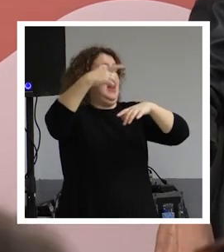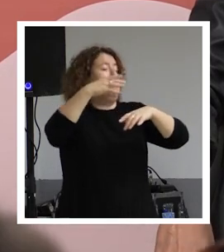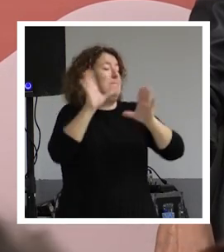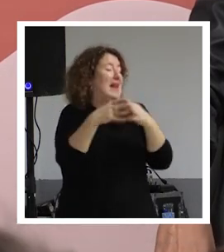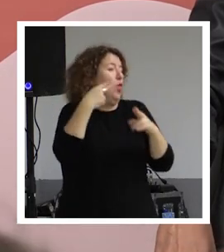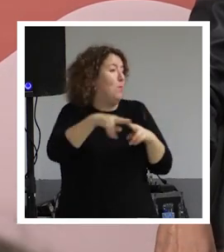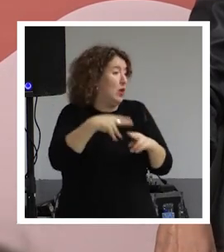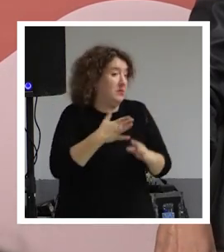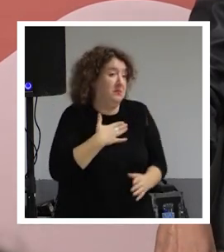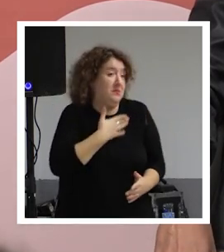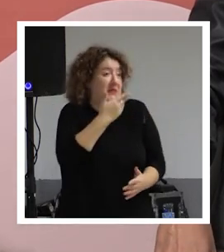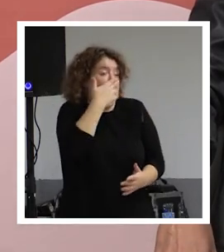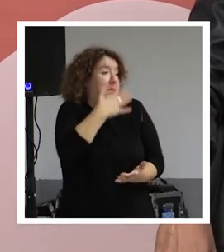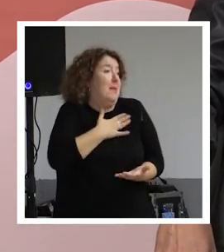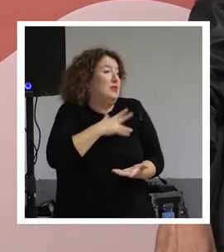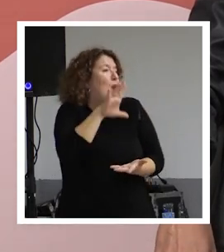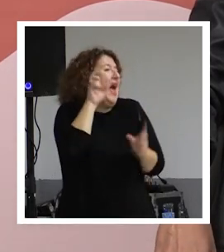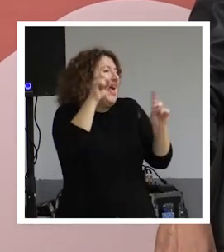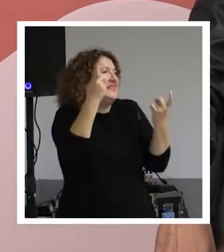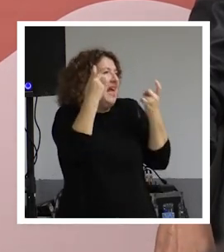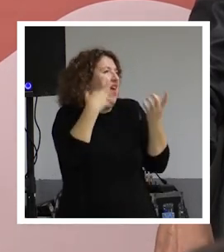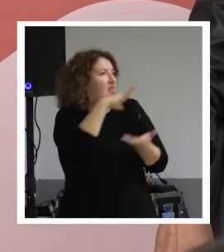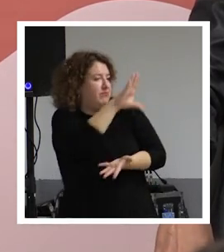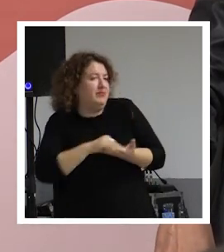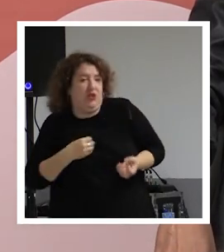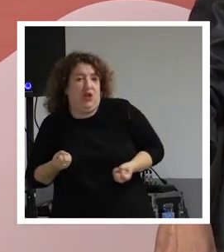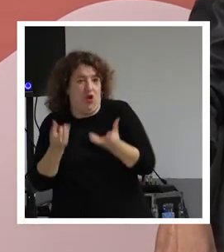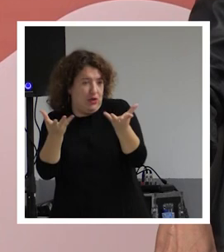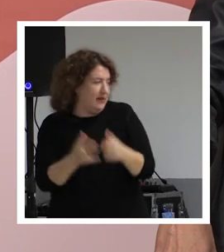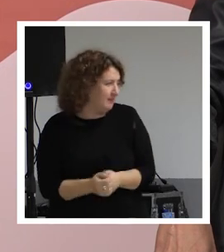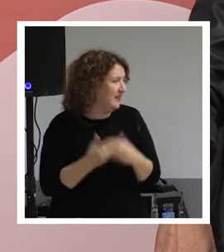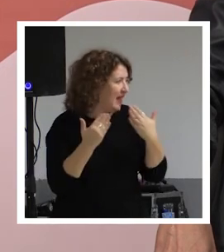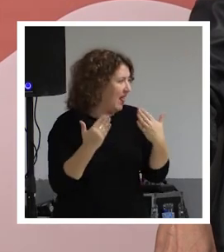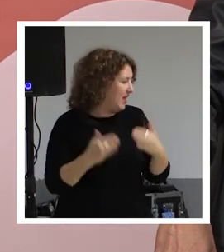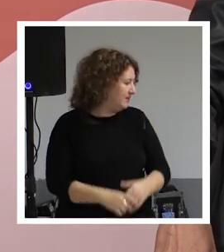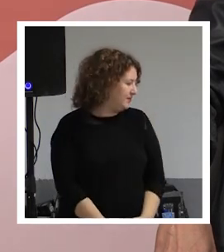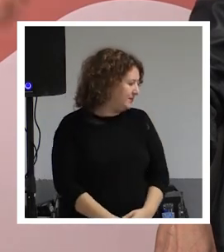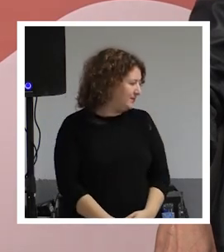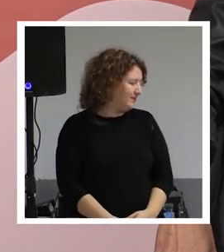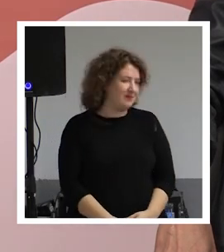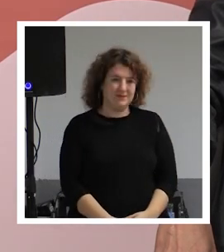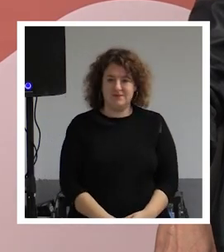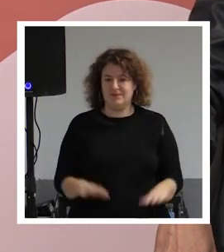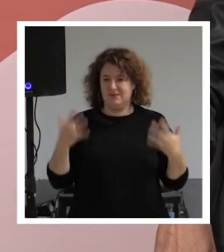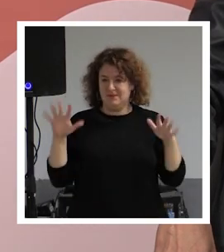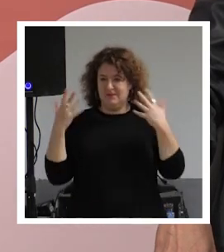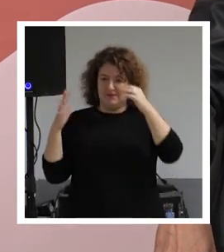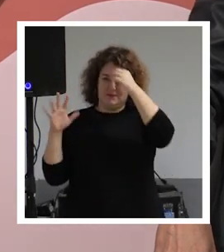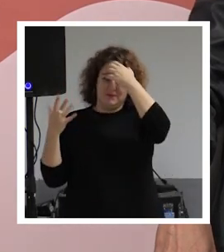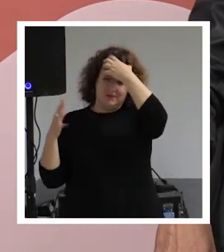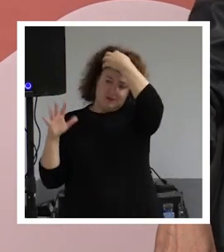sientan sientan que tienen determinada posibilidad de de influir en las decisiones finales del partido